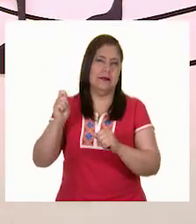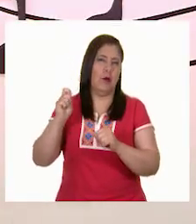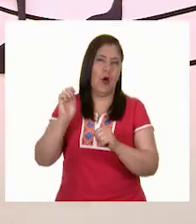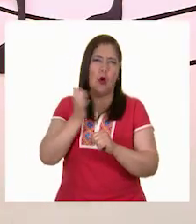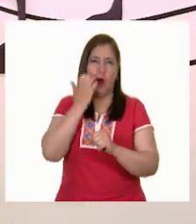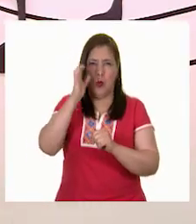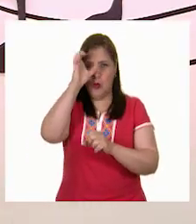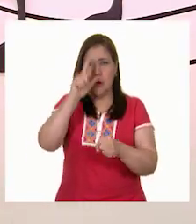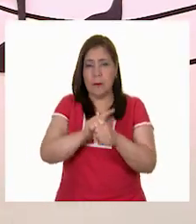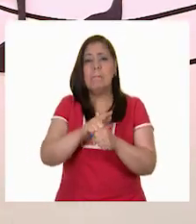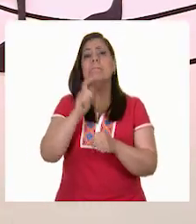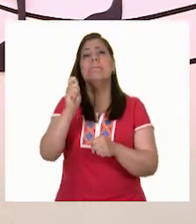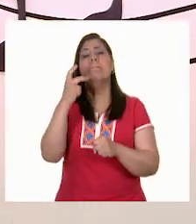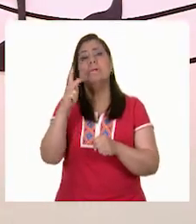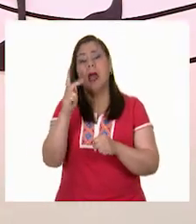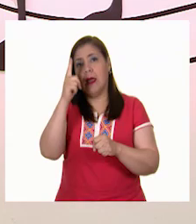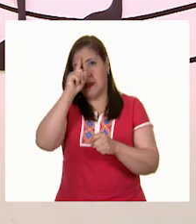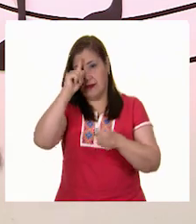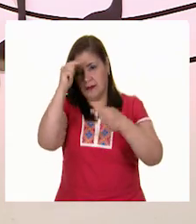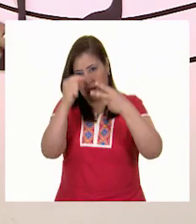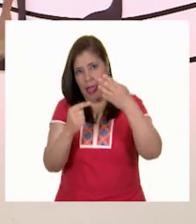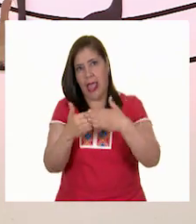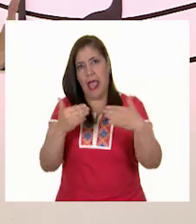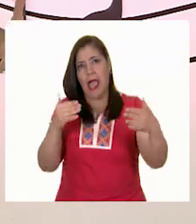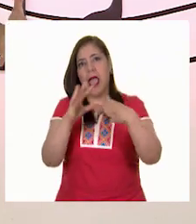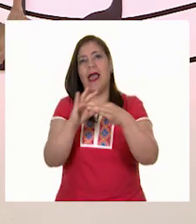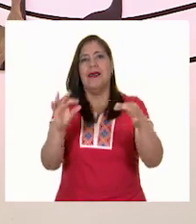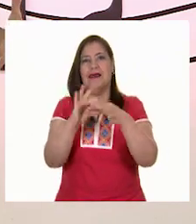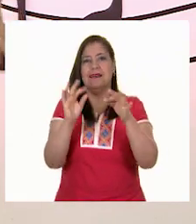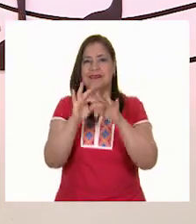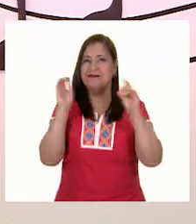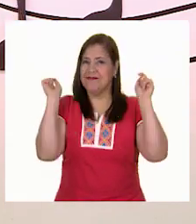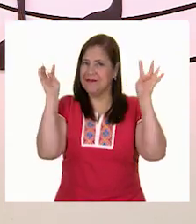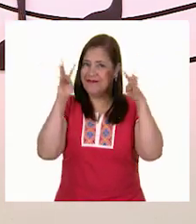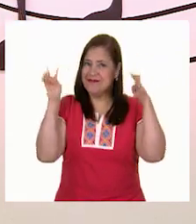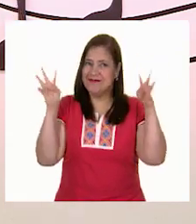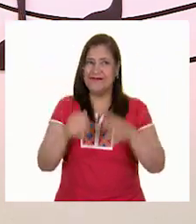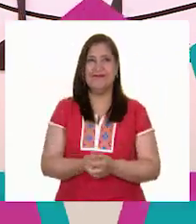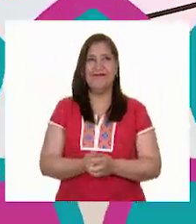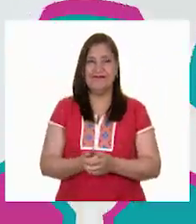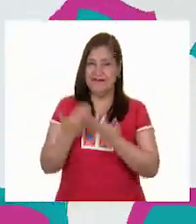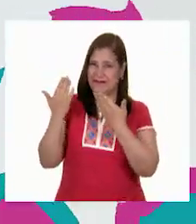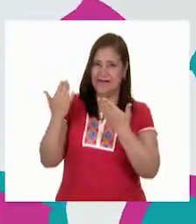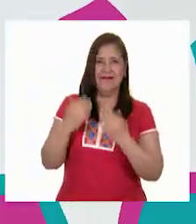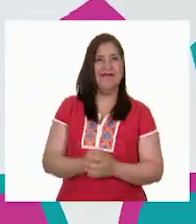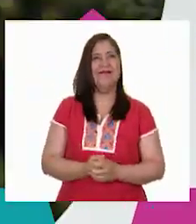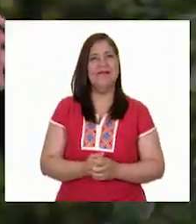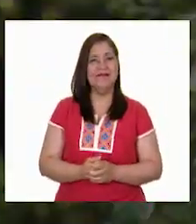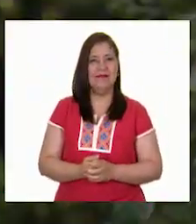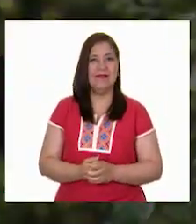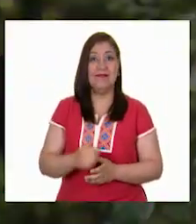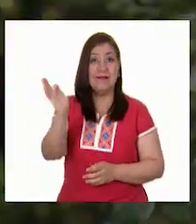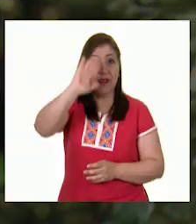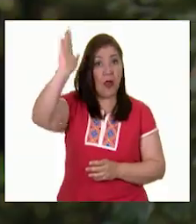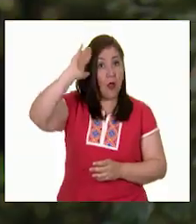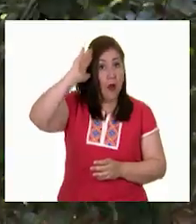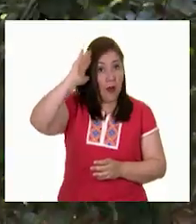vamos a escuchar unos consejos sobre nuestra salud que nos va a dar nuestro querido muñeco Ajolisto. ¡Adelante!